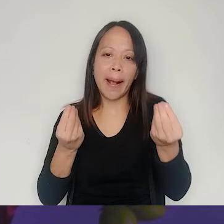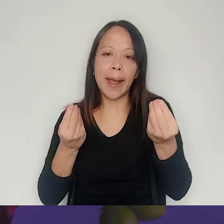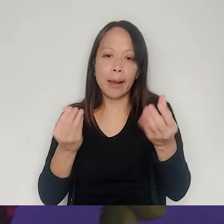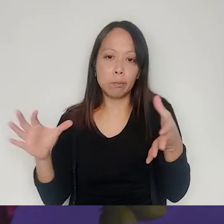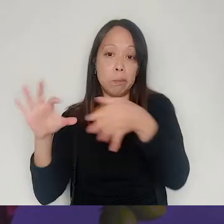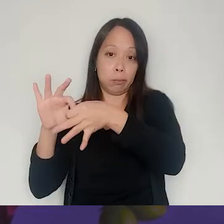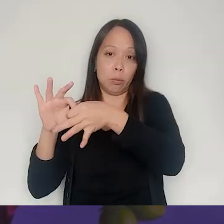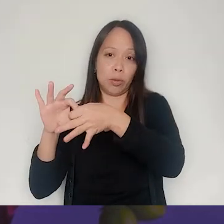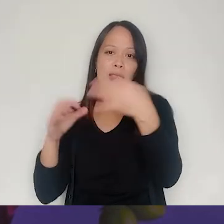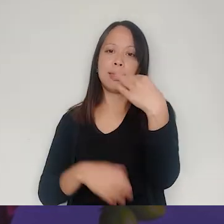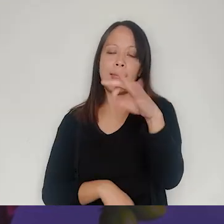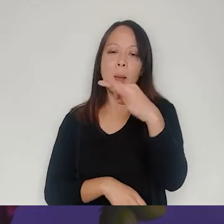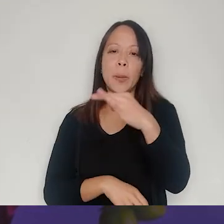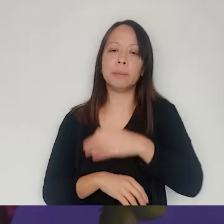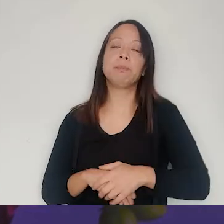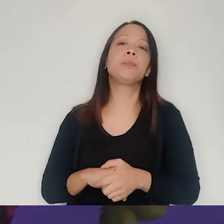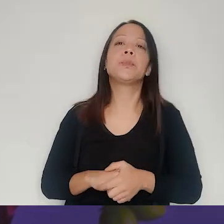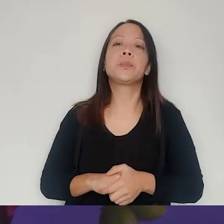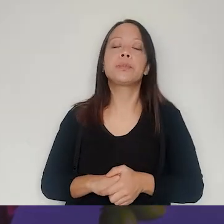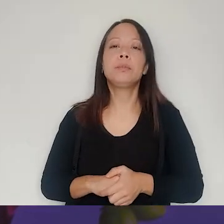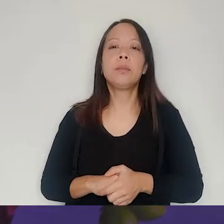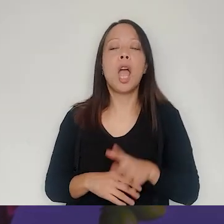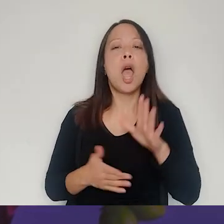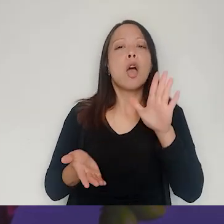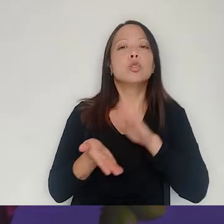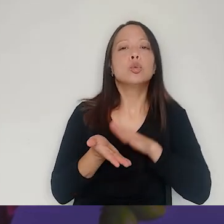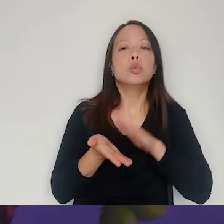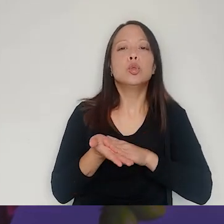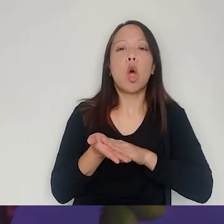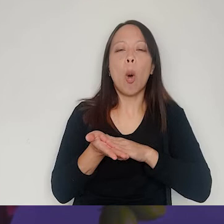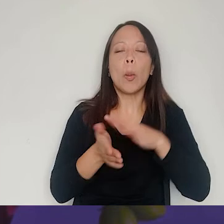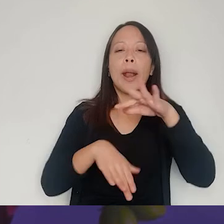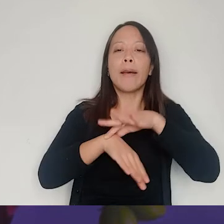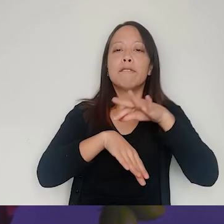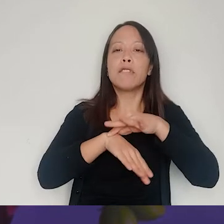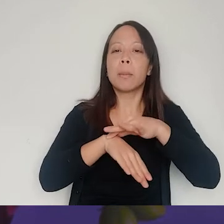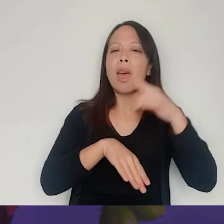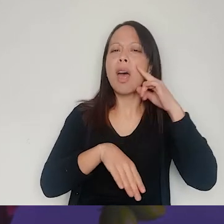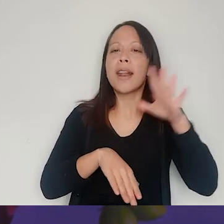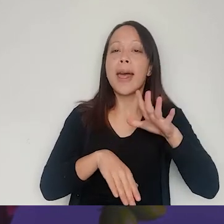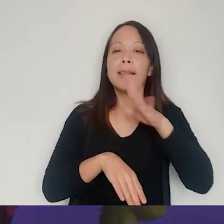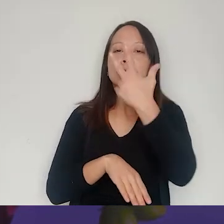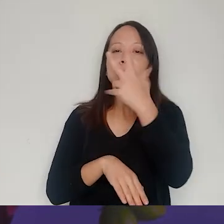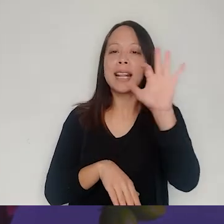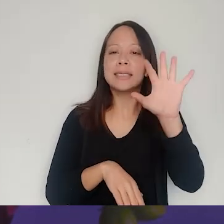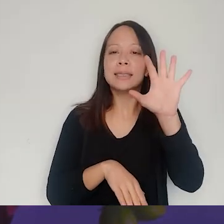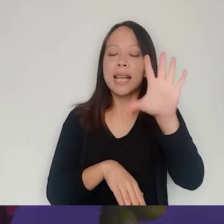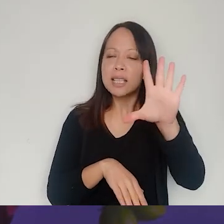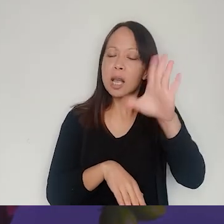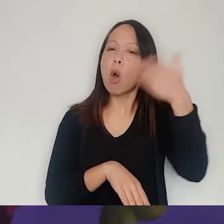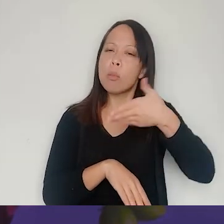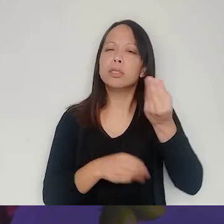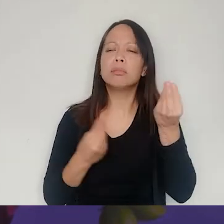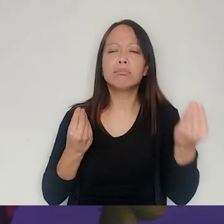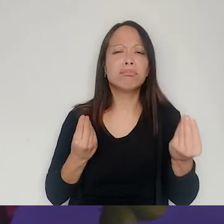propiciar un diagnóstico además de recibir un tratamiento. Sobre todo en enfermedades raras, que solo tienen tratamiento del 5%. Otro de los elementos